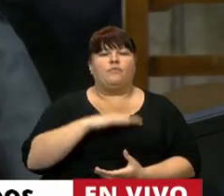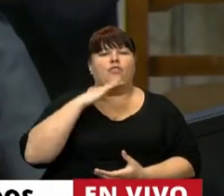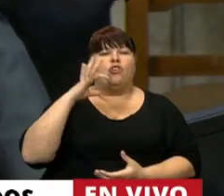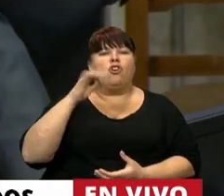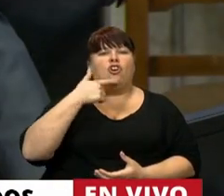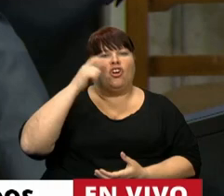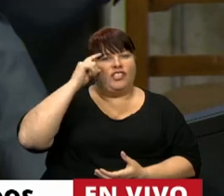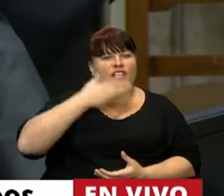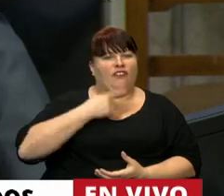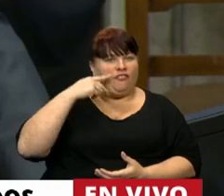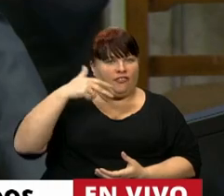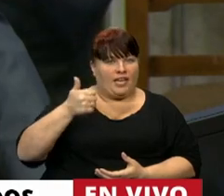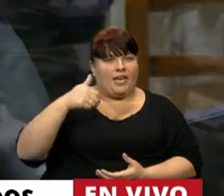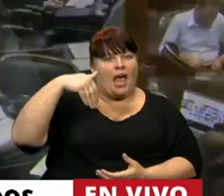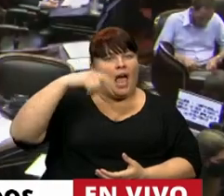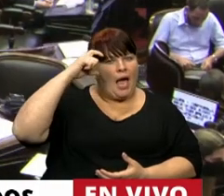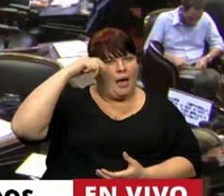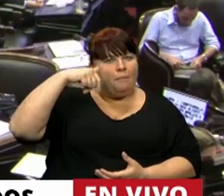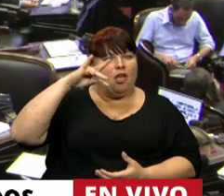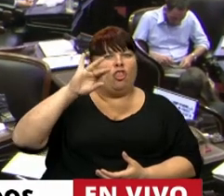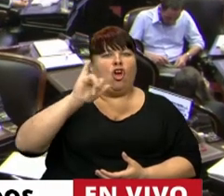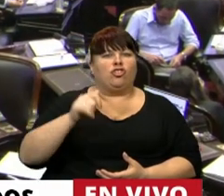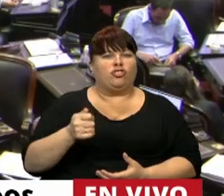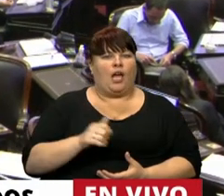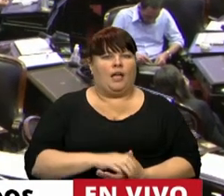Josefina Mendoza.